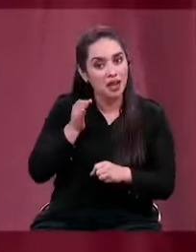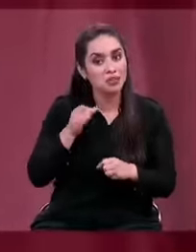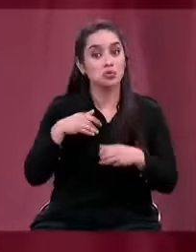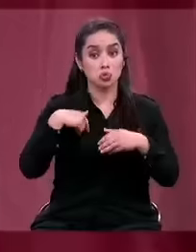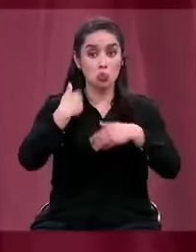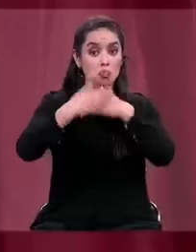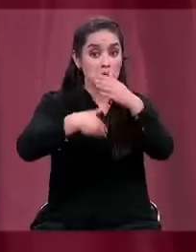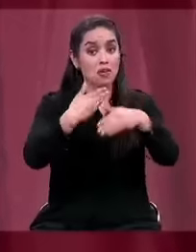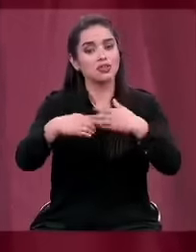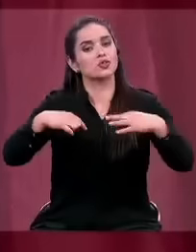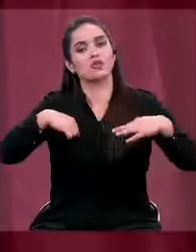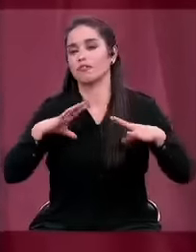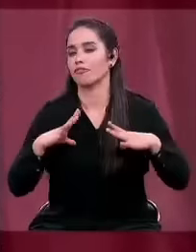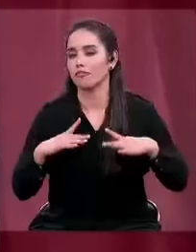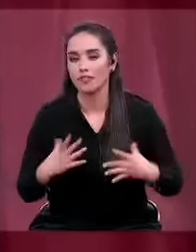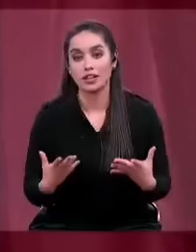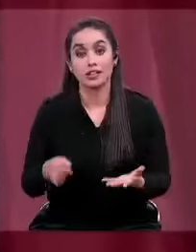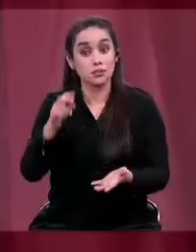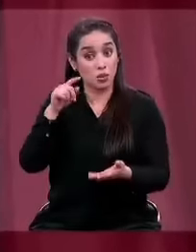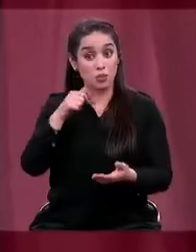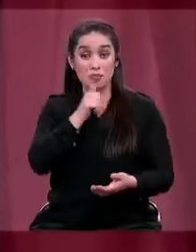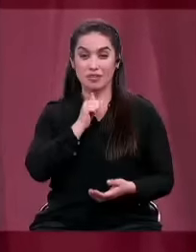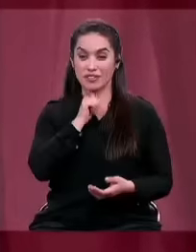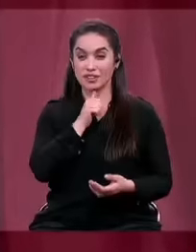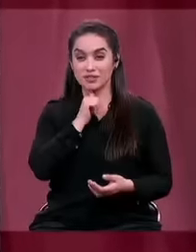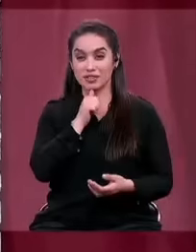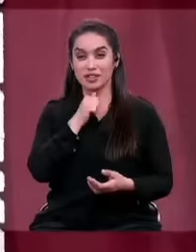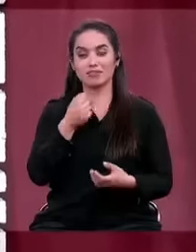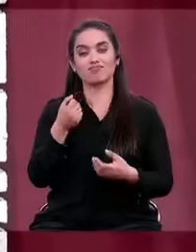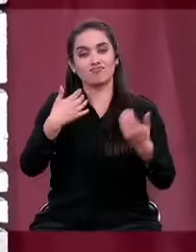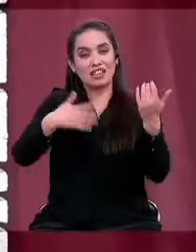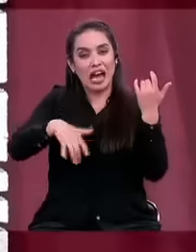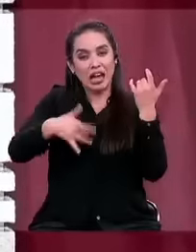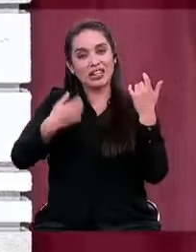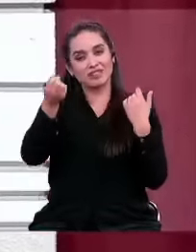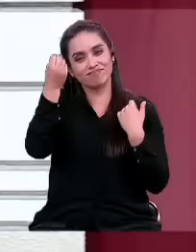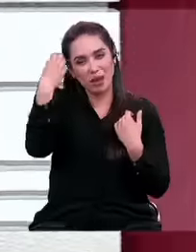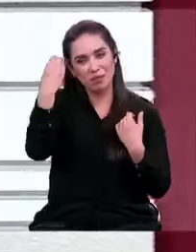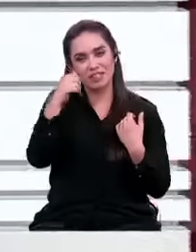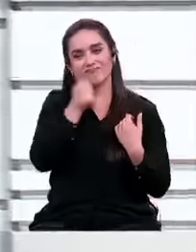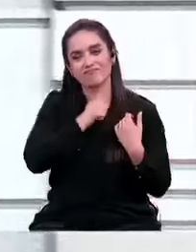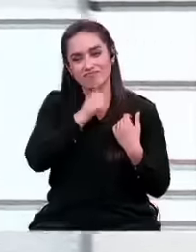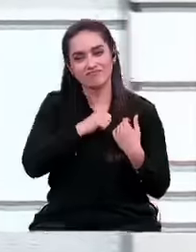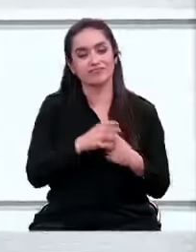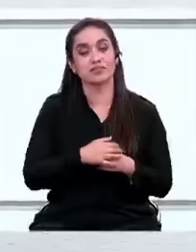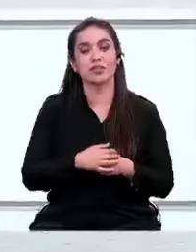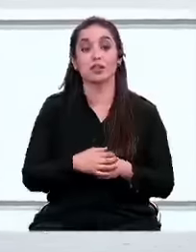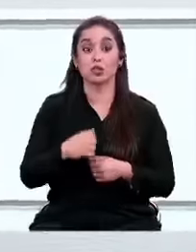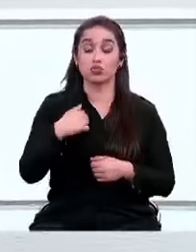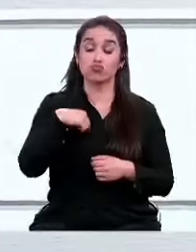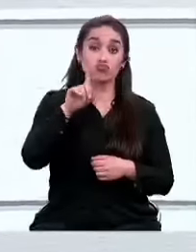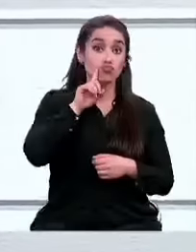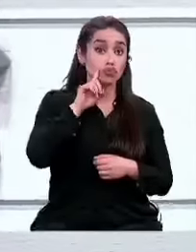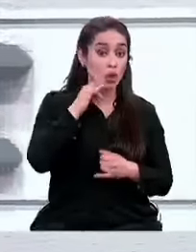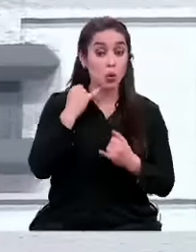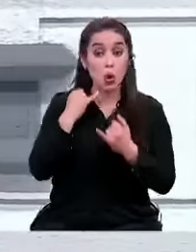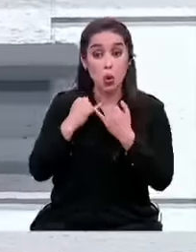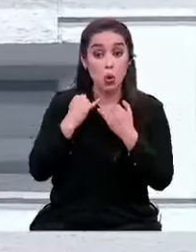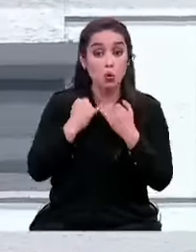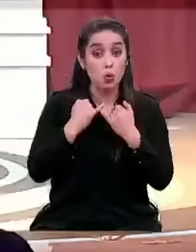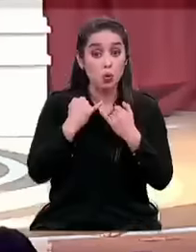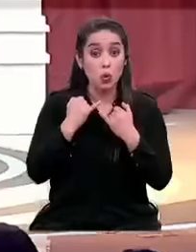estoy súper contenta. Qué bueno. Pero ¿sabes lo que me falta? ¿Qué? Aprender a tocar guitarra. Ah, tocar guitarra. Sabes que yo tengo un amigo, ¿ya?, que